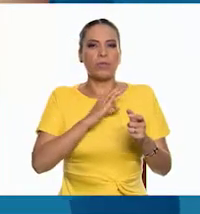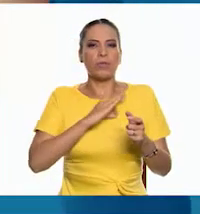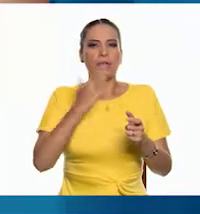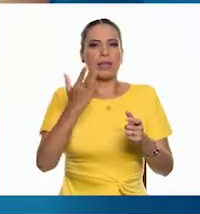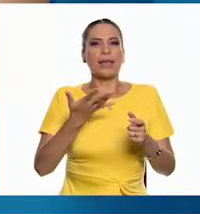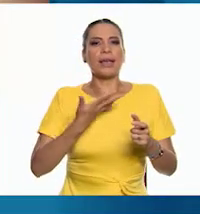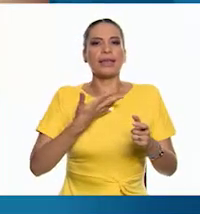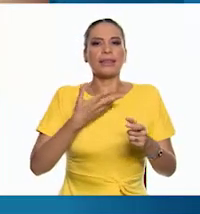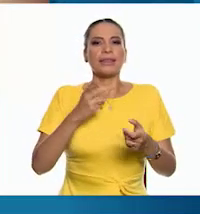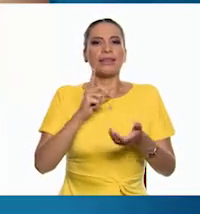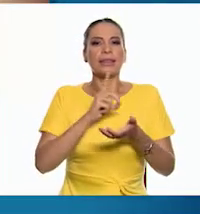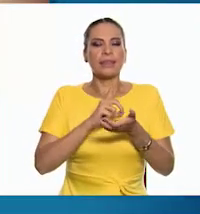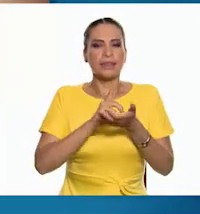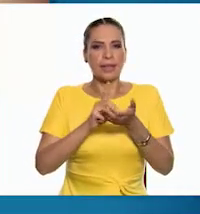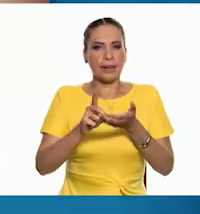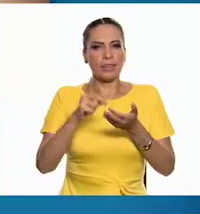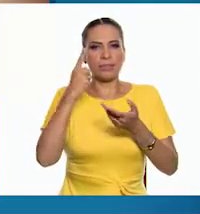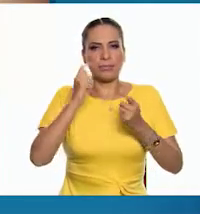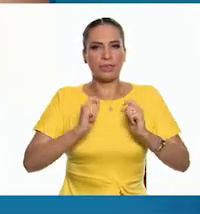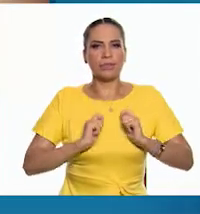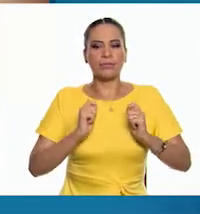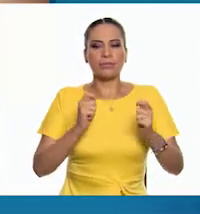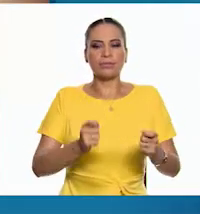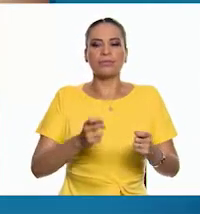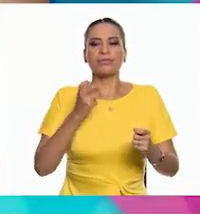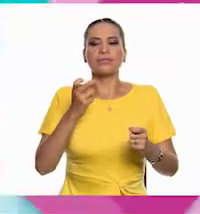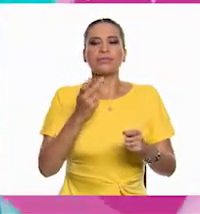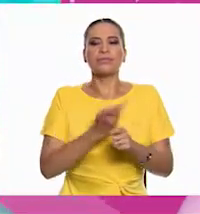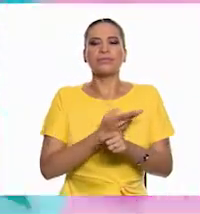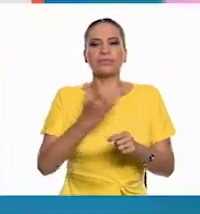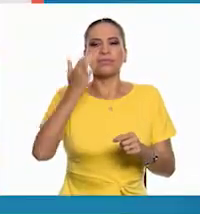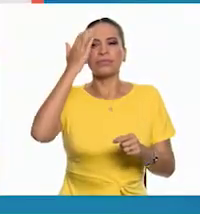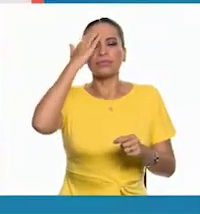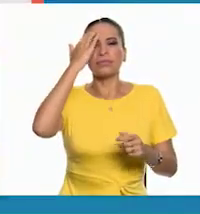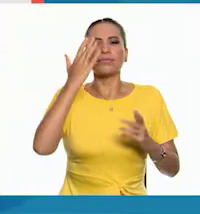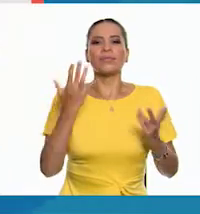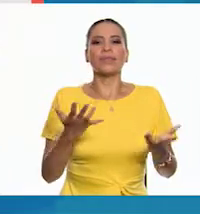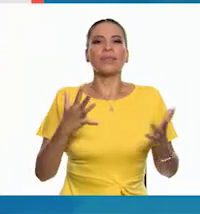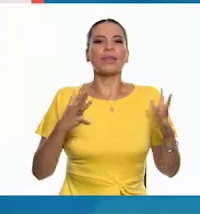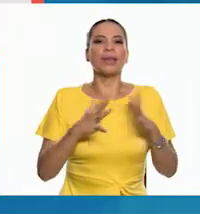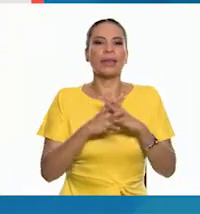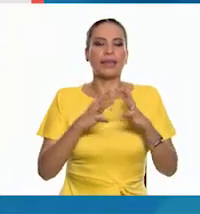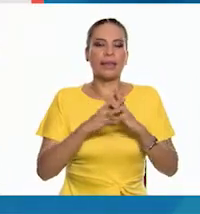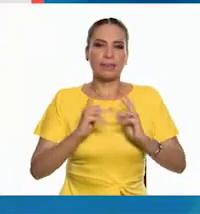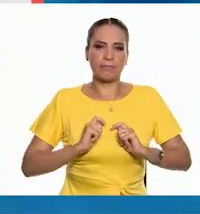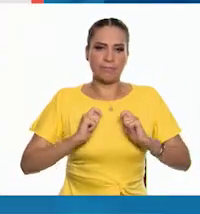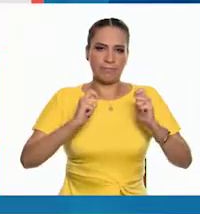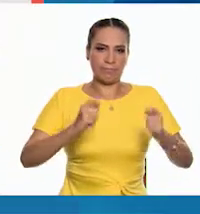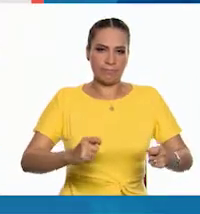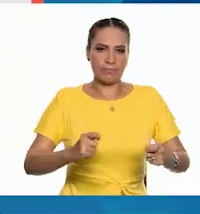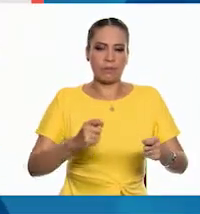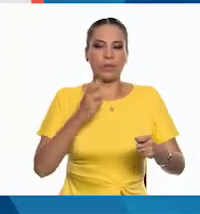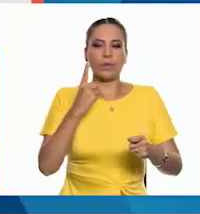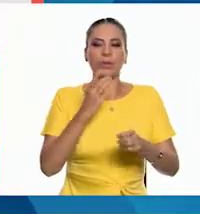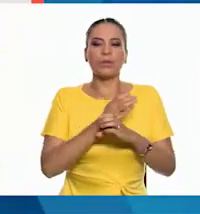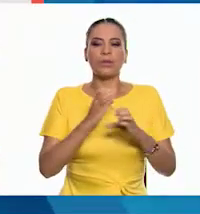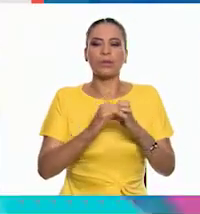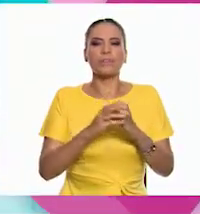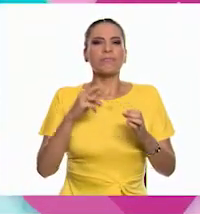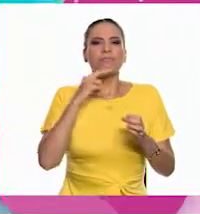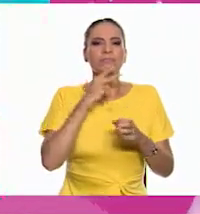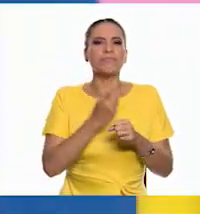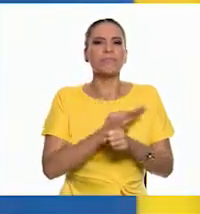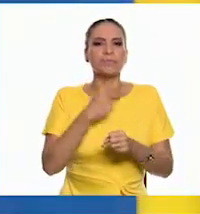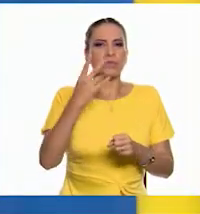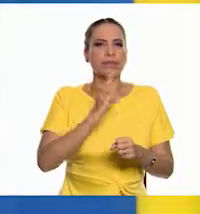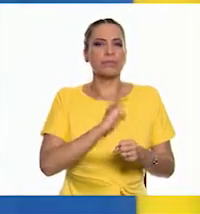el derecho de sucesión. Este hecho es conocido como la Guerra de Sucesión. Una consecuencia inmediata